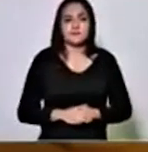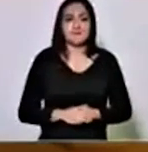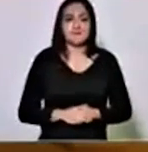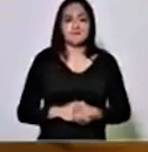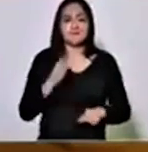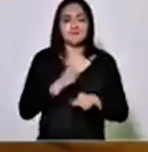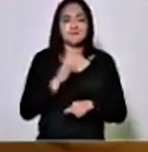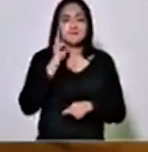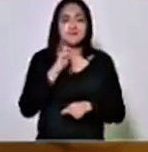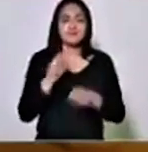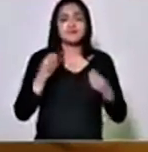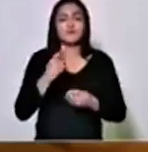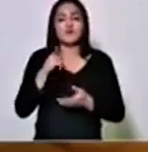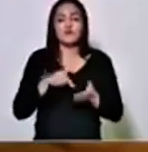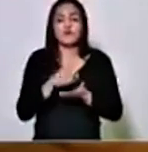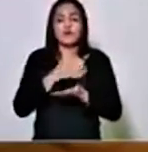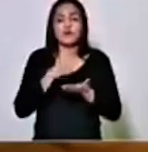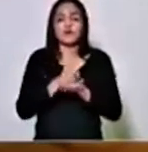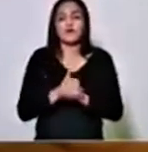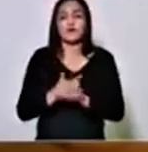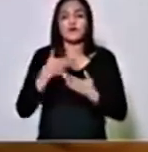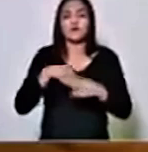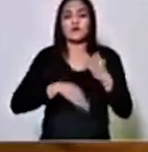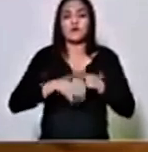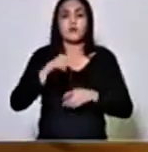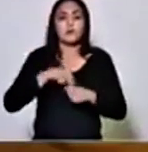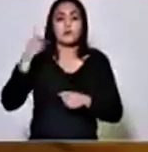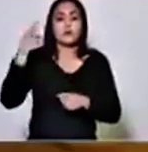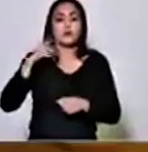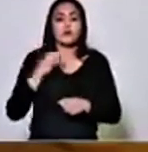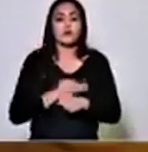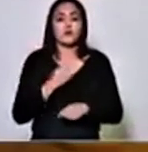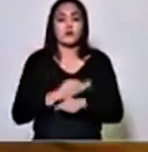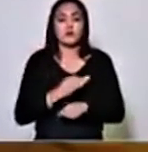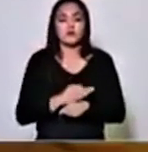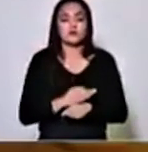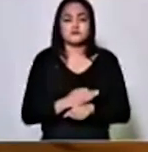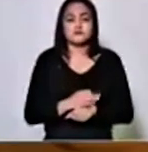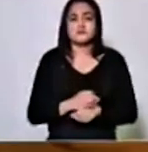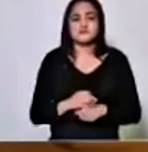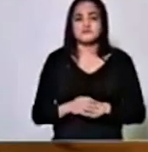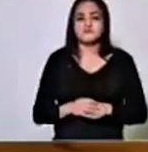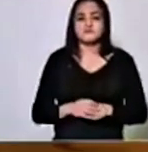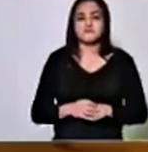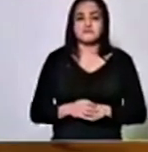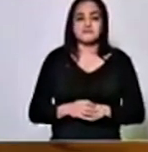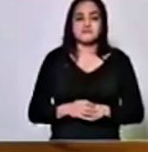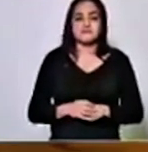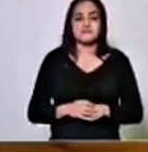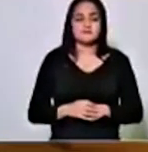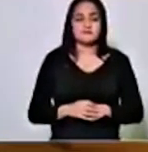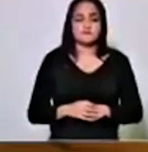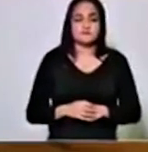Lo que estamos viendo en muchas ciudades, sobre todo en Puebla, es un desbordamiento y